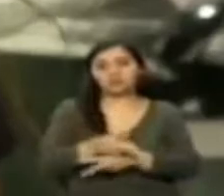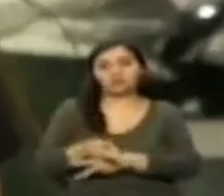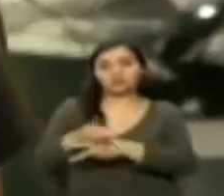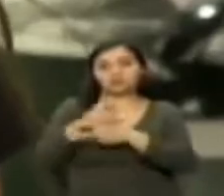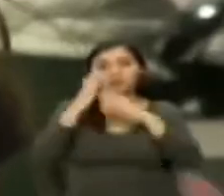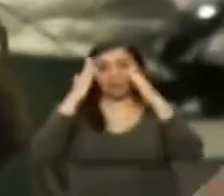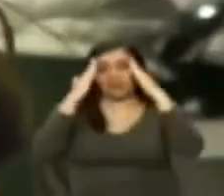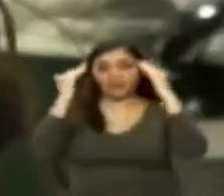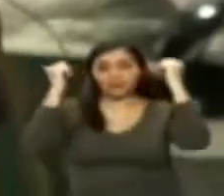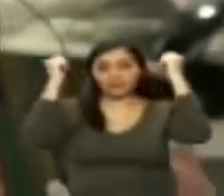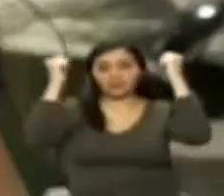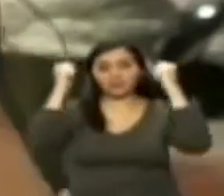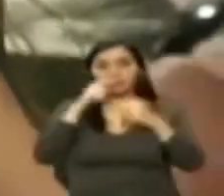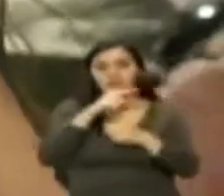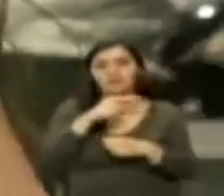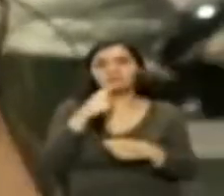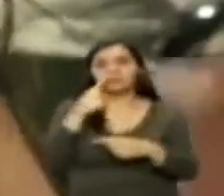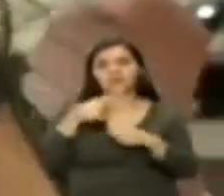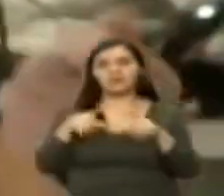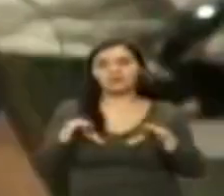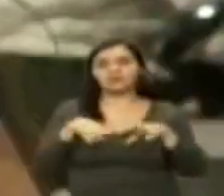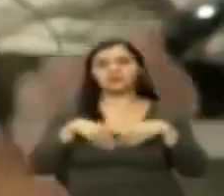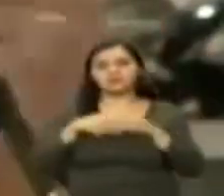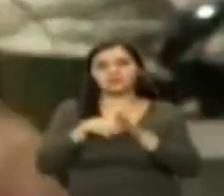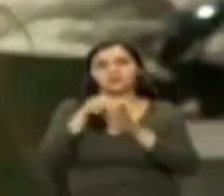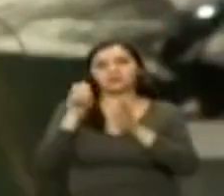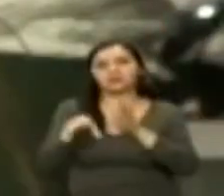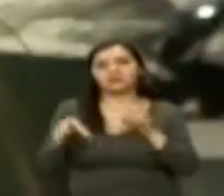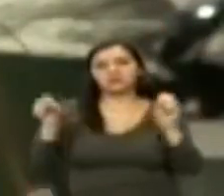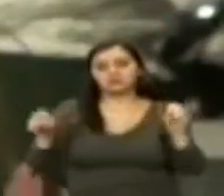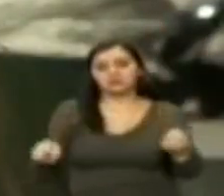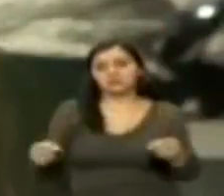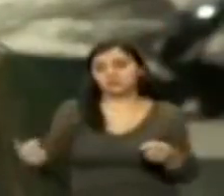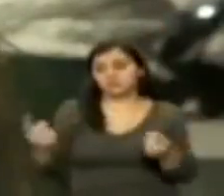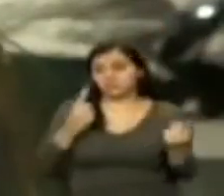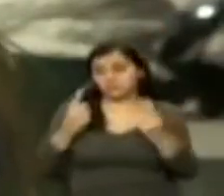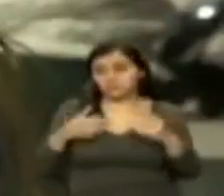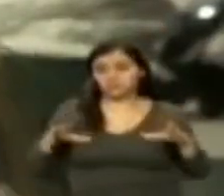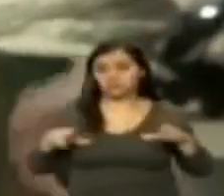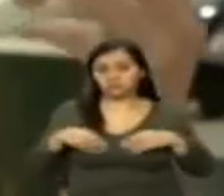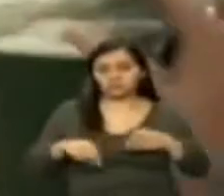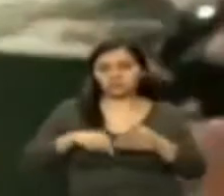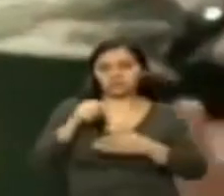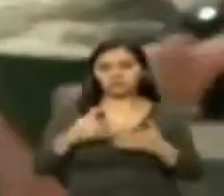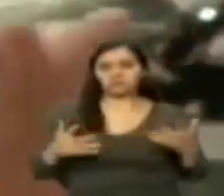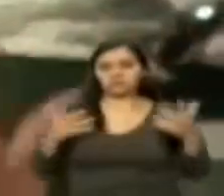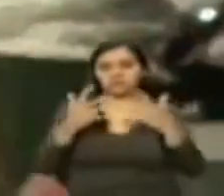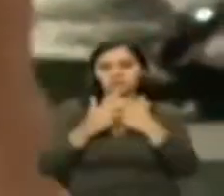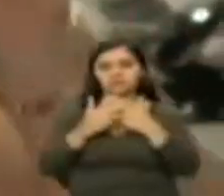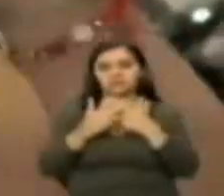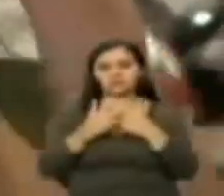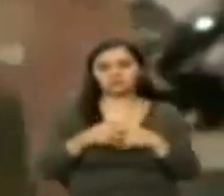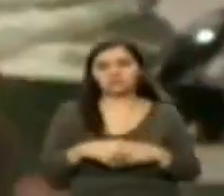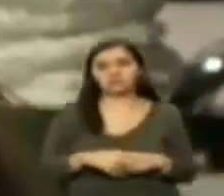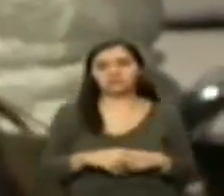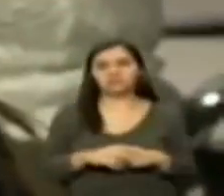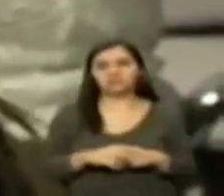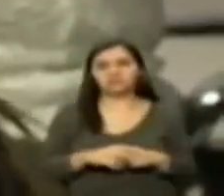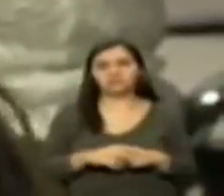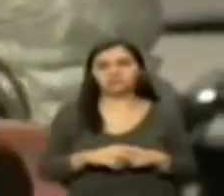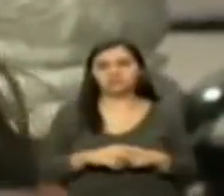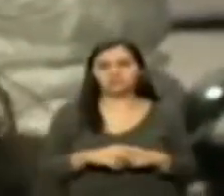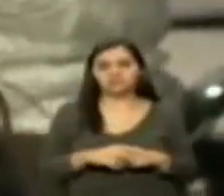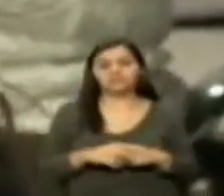Académico del Spoch se pronuncie aceptando la donación del terreno que está articulada con Roberto y Rodrigo,